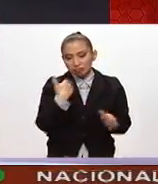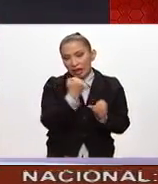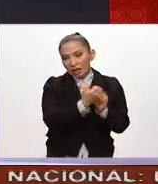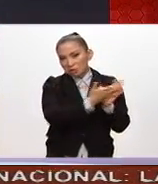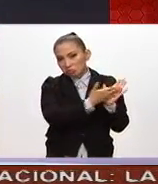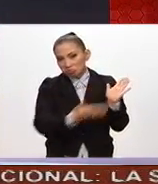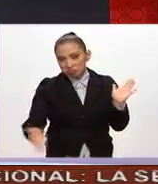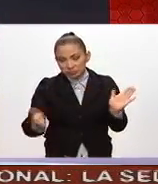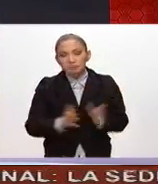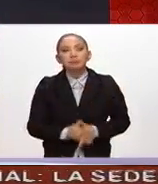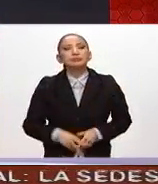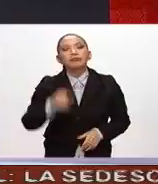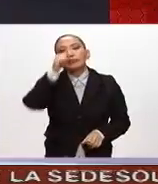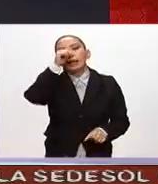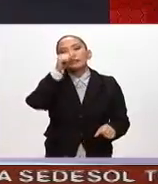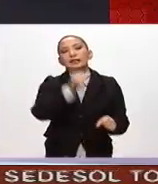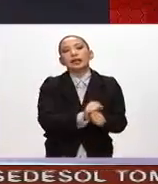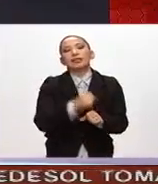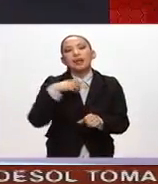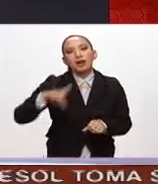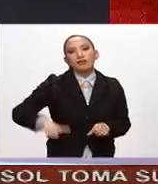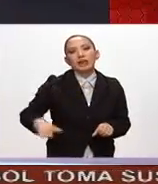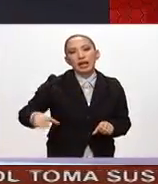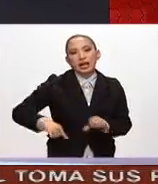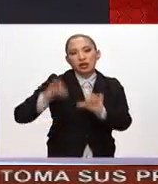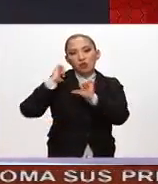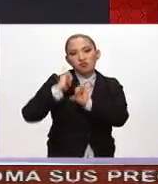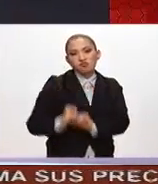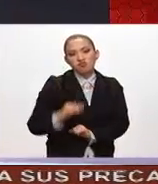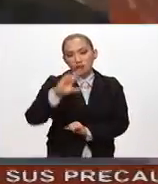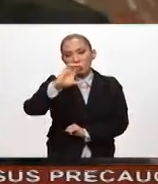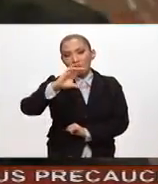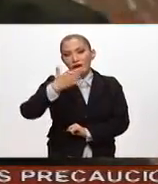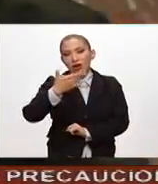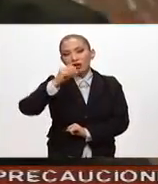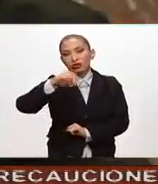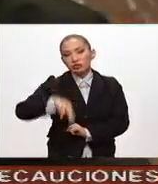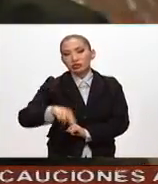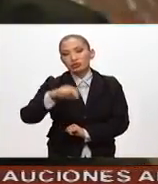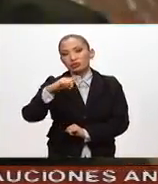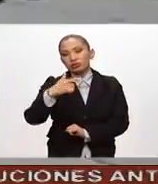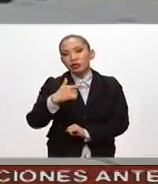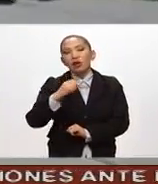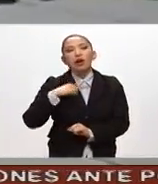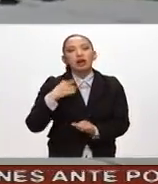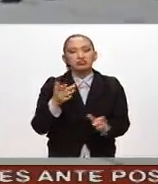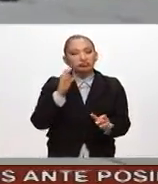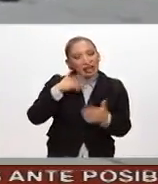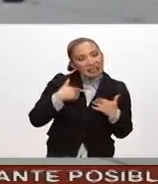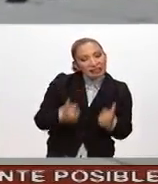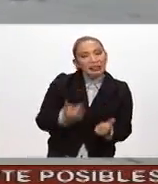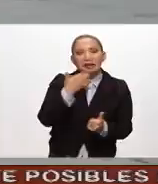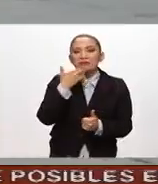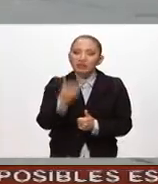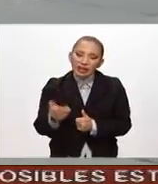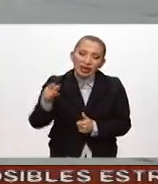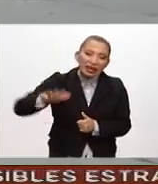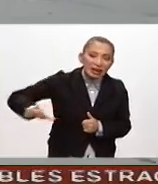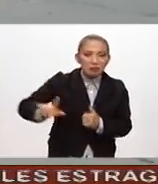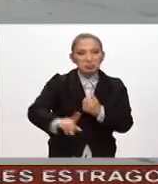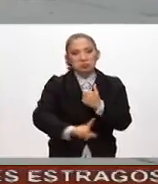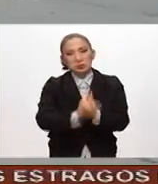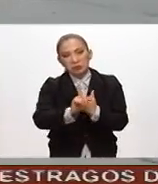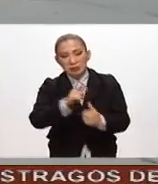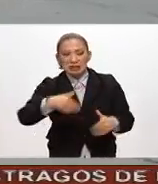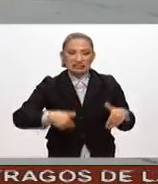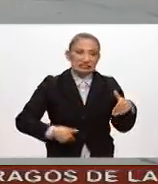últimos años. El secretario de Gobernación, Miguel Ángel Osorio Chong, aseguró que el gobierno federal es sensible y entiende la molestia